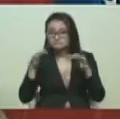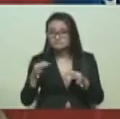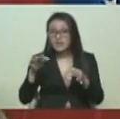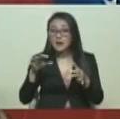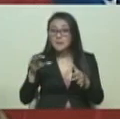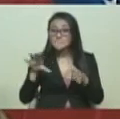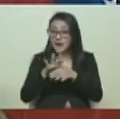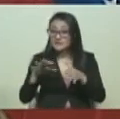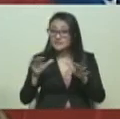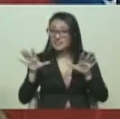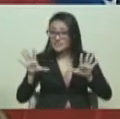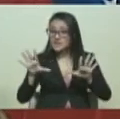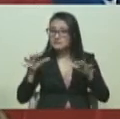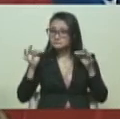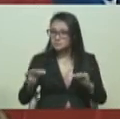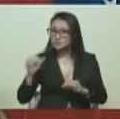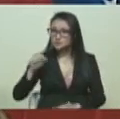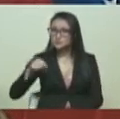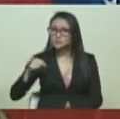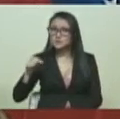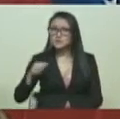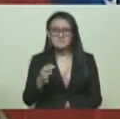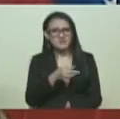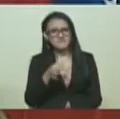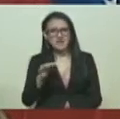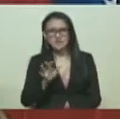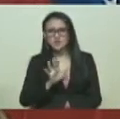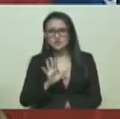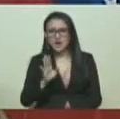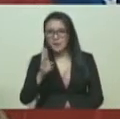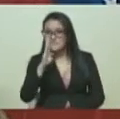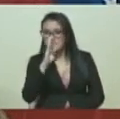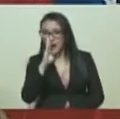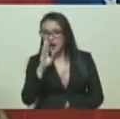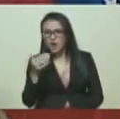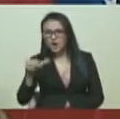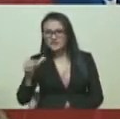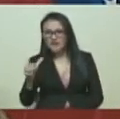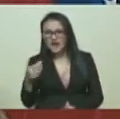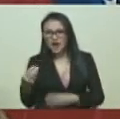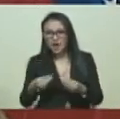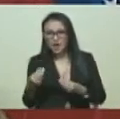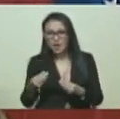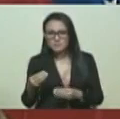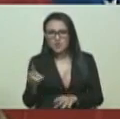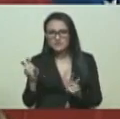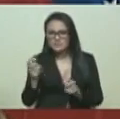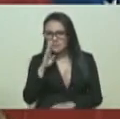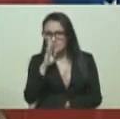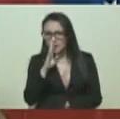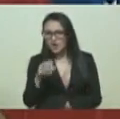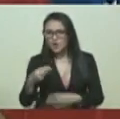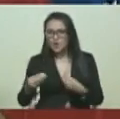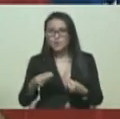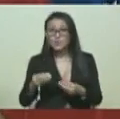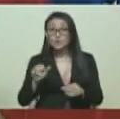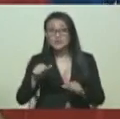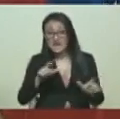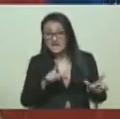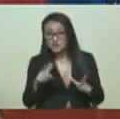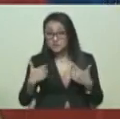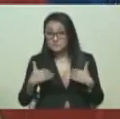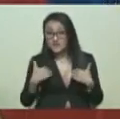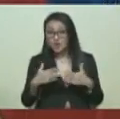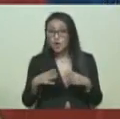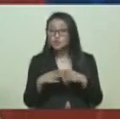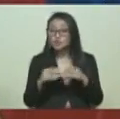10. Perfecto. Ya la operación banco, ¿qué tal? ¿Cómo van con eso? Ya estamos listos para el miércoles.